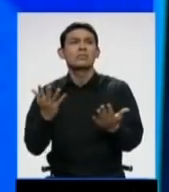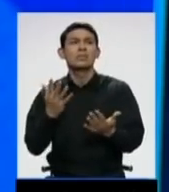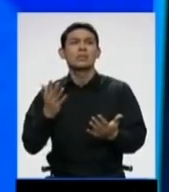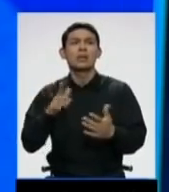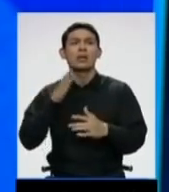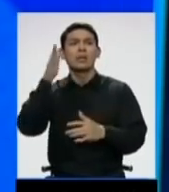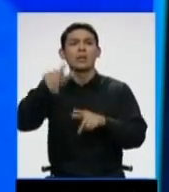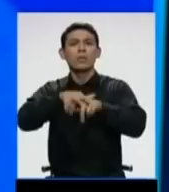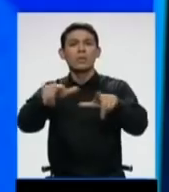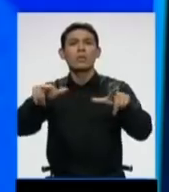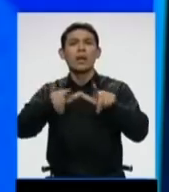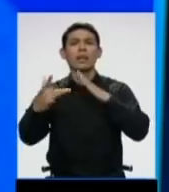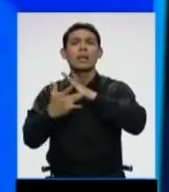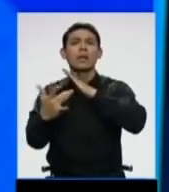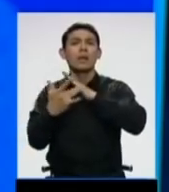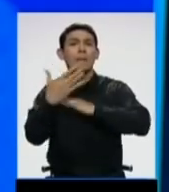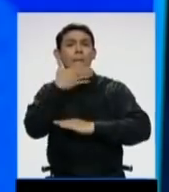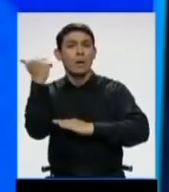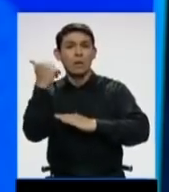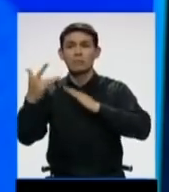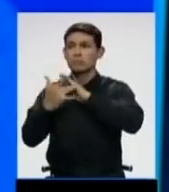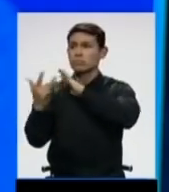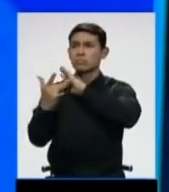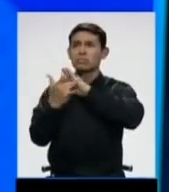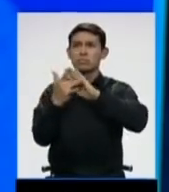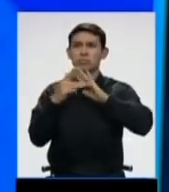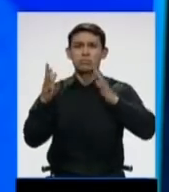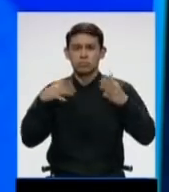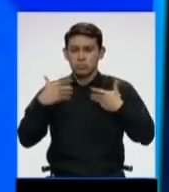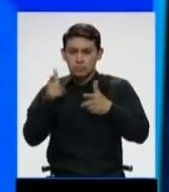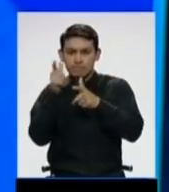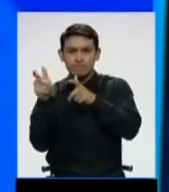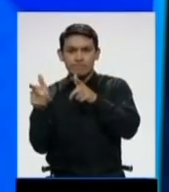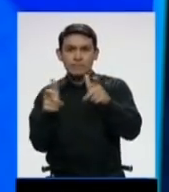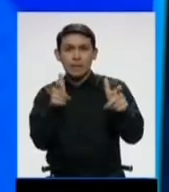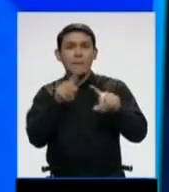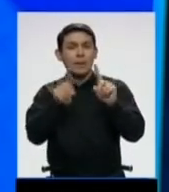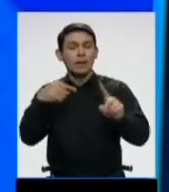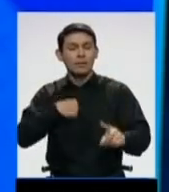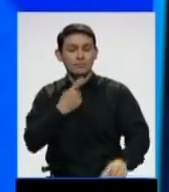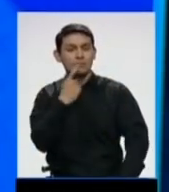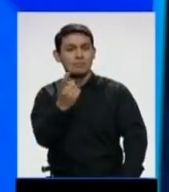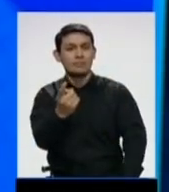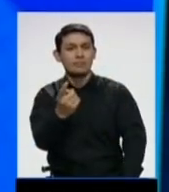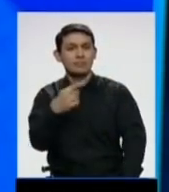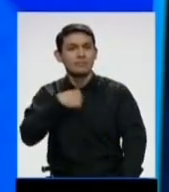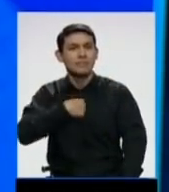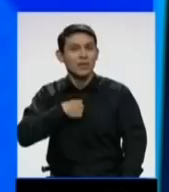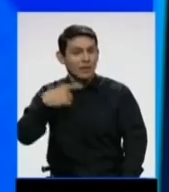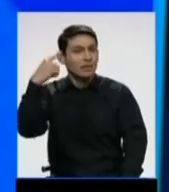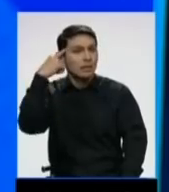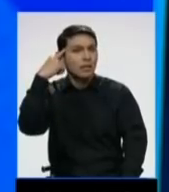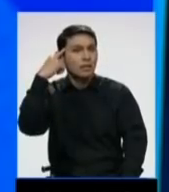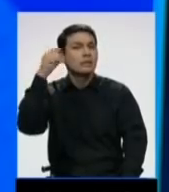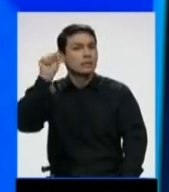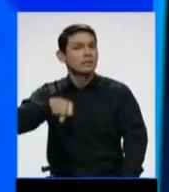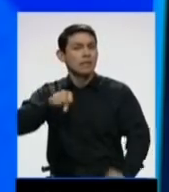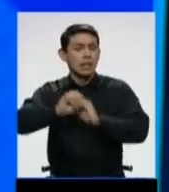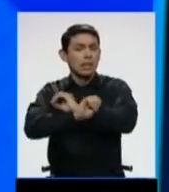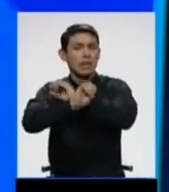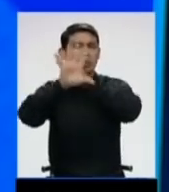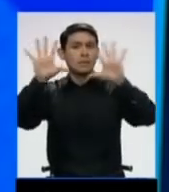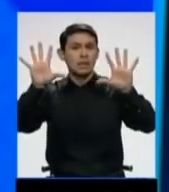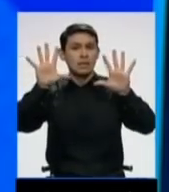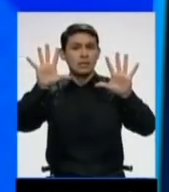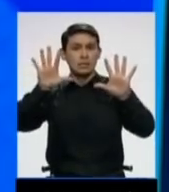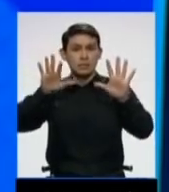inteligentes, que a través de la tecnología podamos tener todo controlado. Pero insisto, yo creo que la transparencia parte